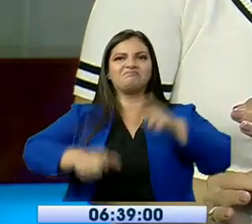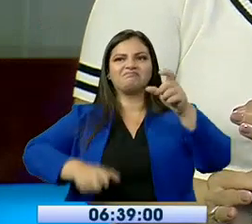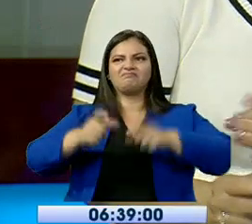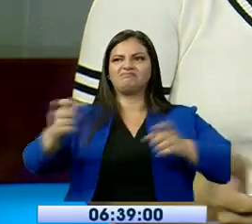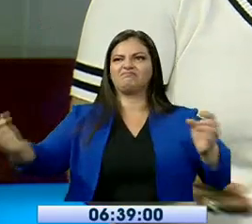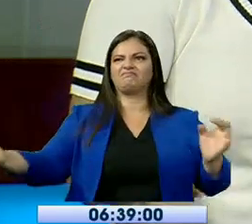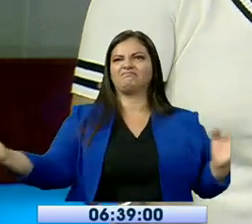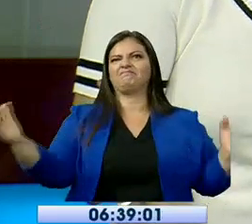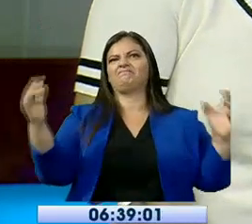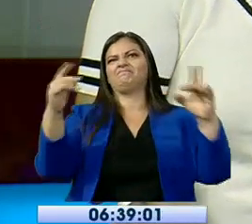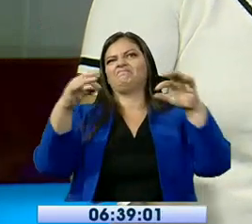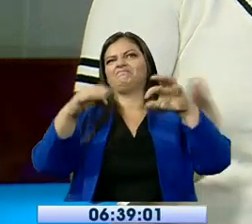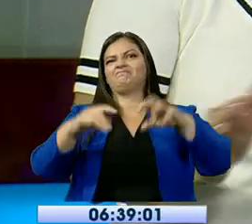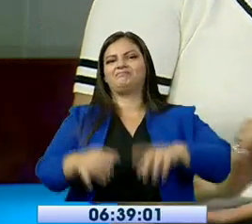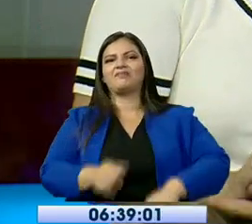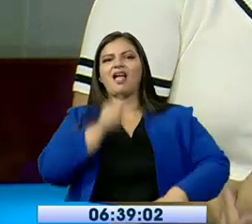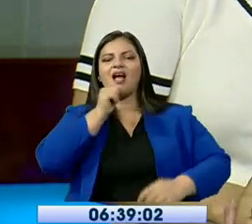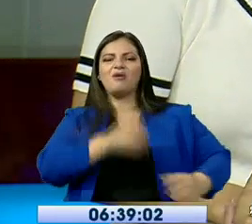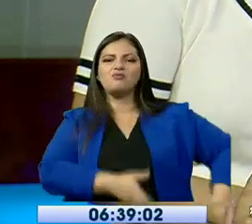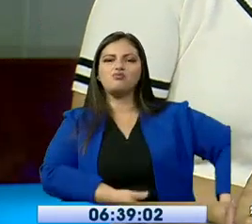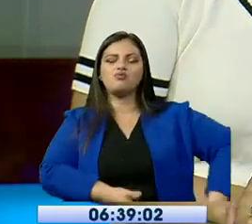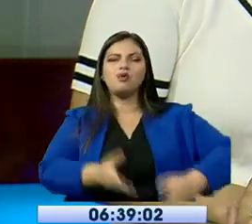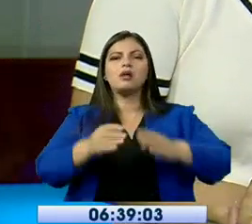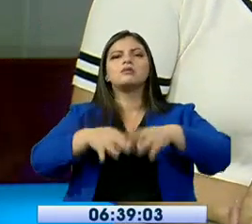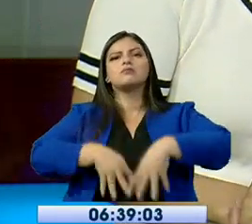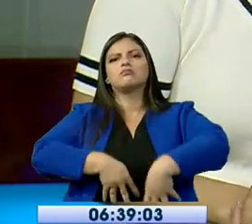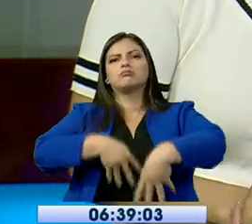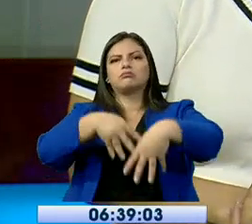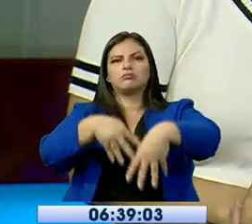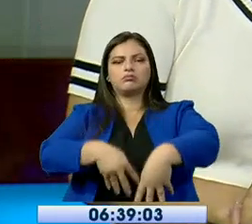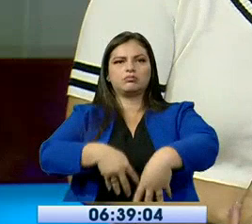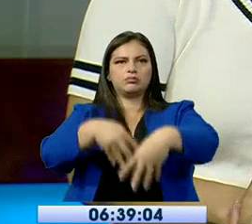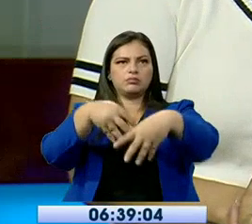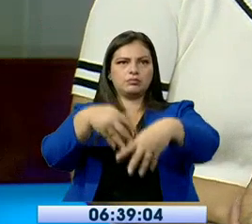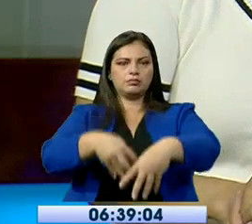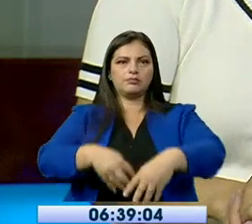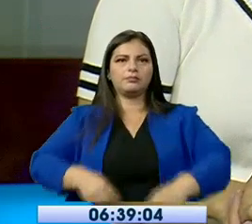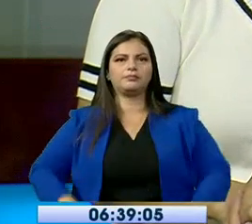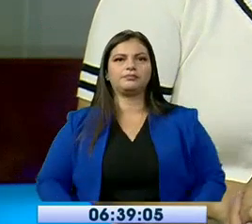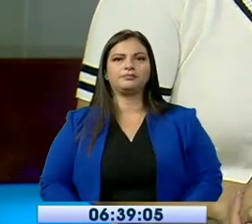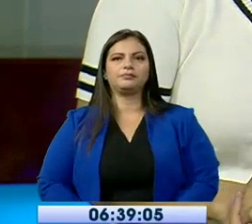máximo. Eventos realizados en toda la provincia amenizaron estas fiestas.